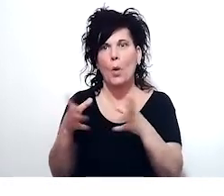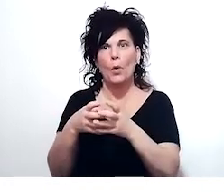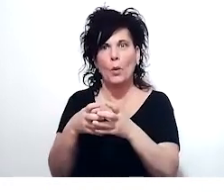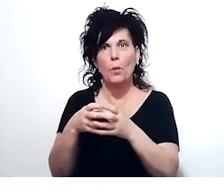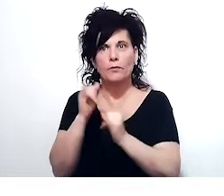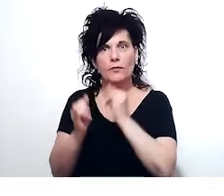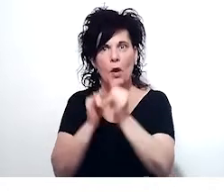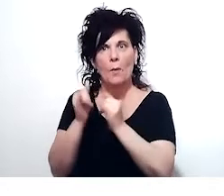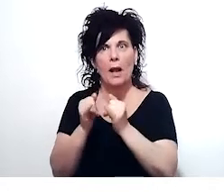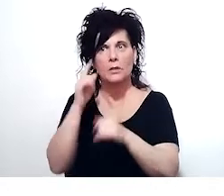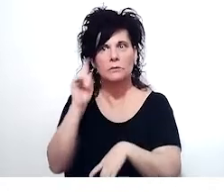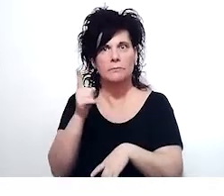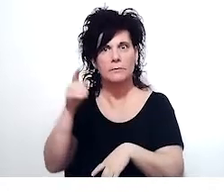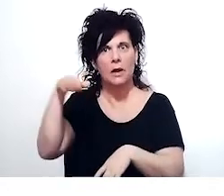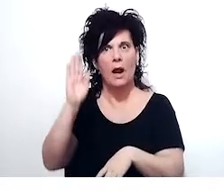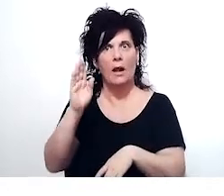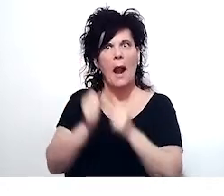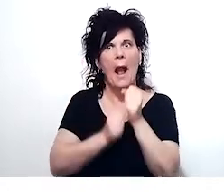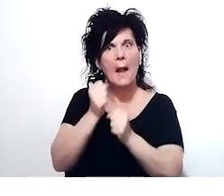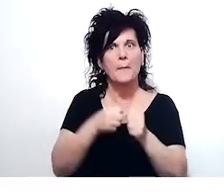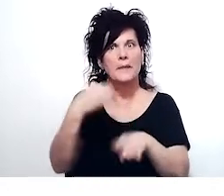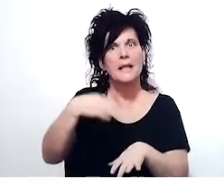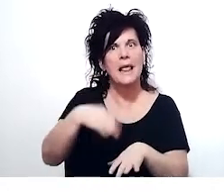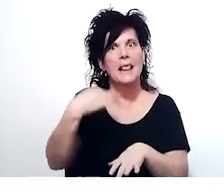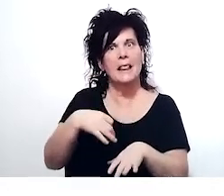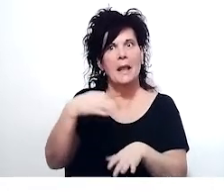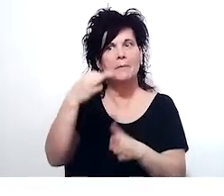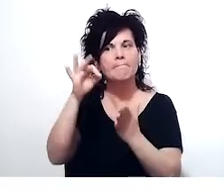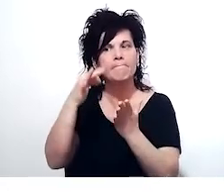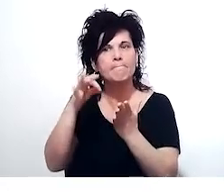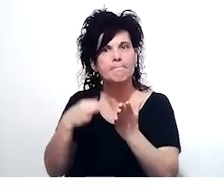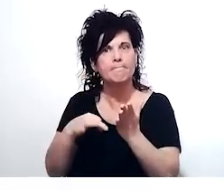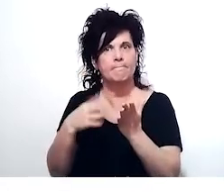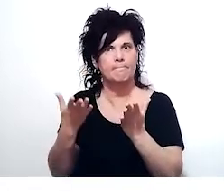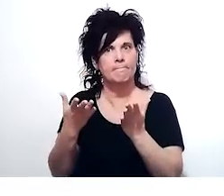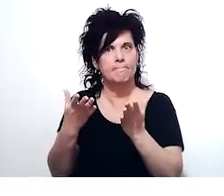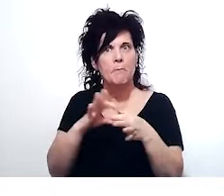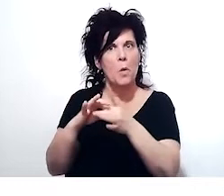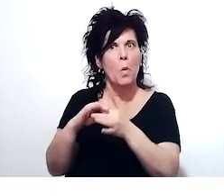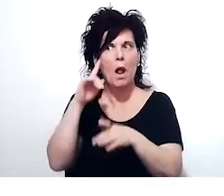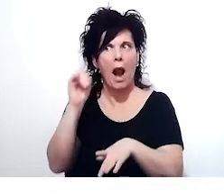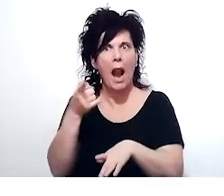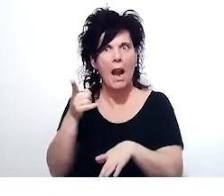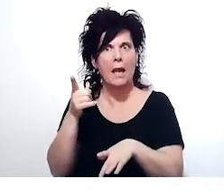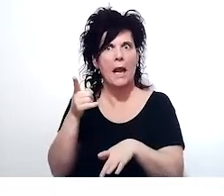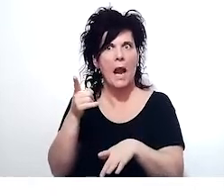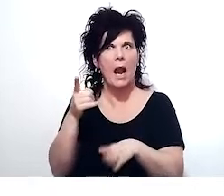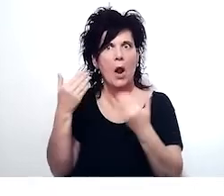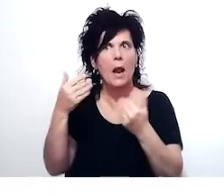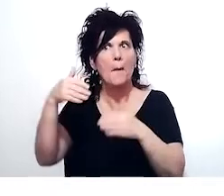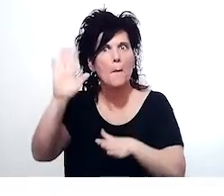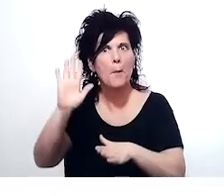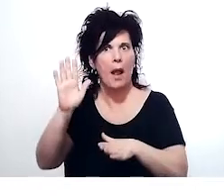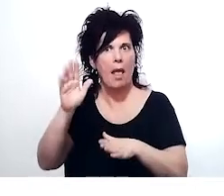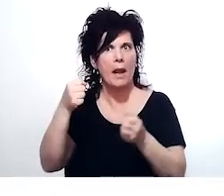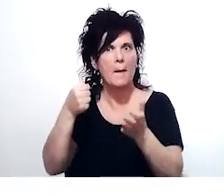conjuntos de datos de alto riesgo, las empresas deben documentar una evaluación de impacto de la protección de datos en relación al riesgo potencial y